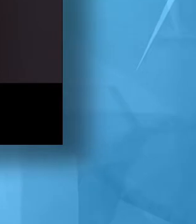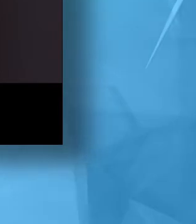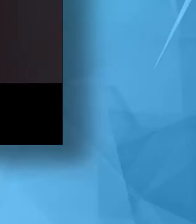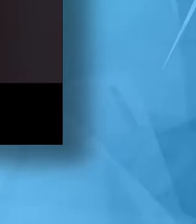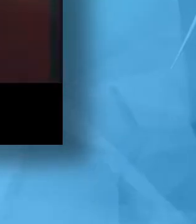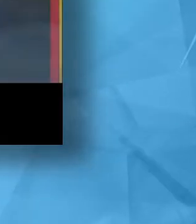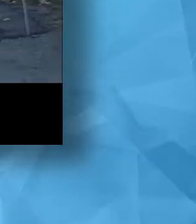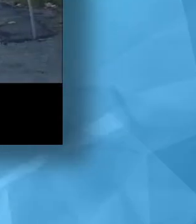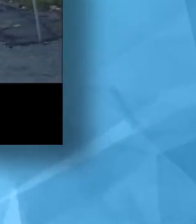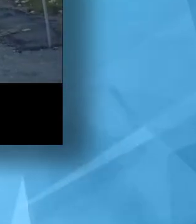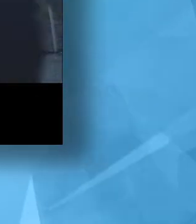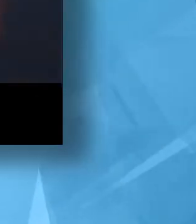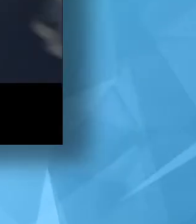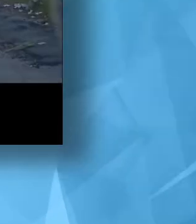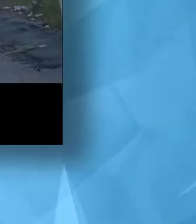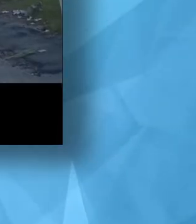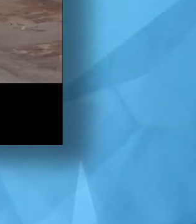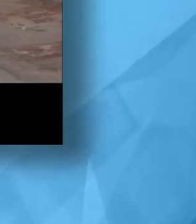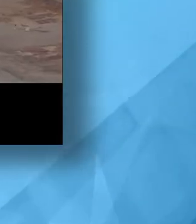And it had its downsides.